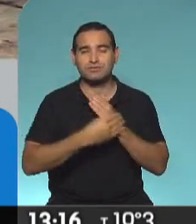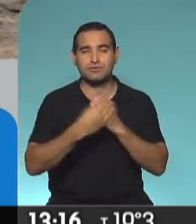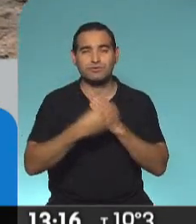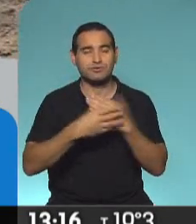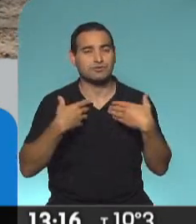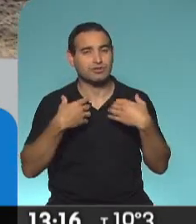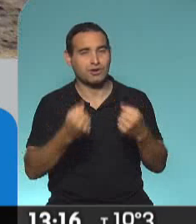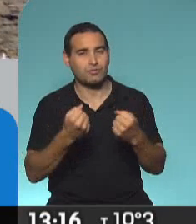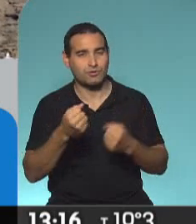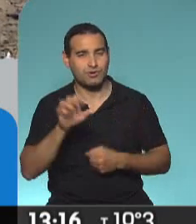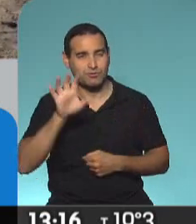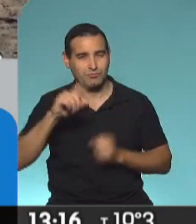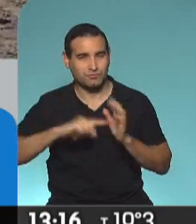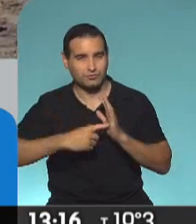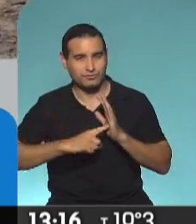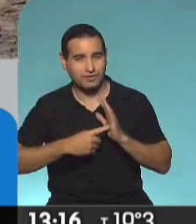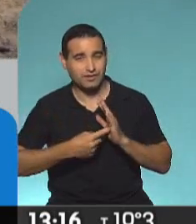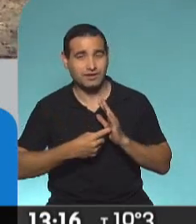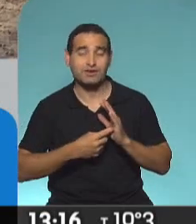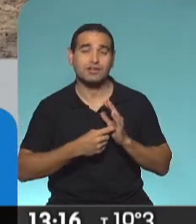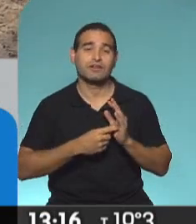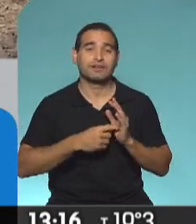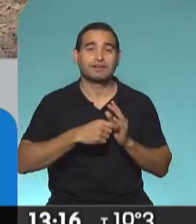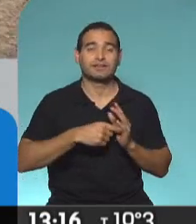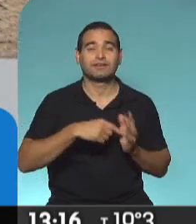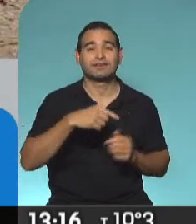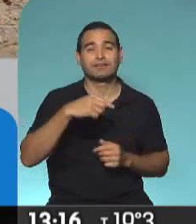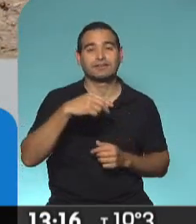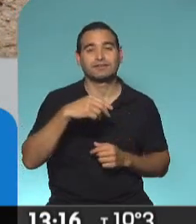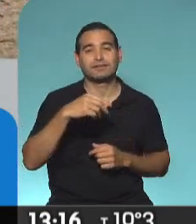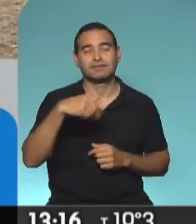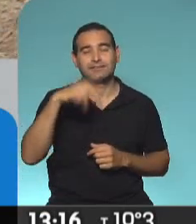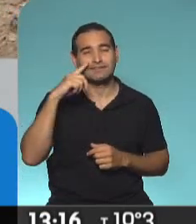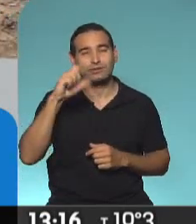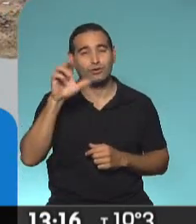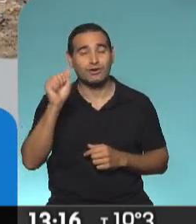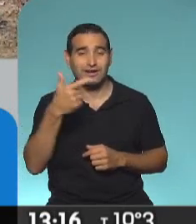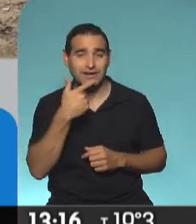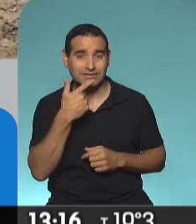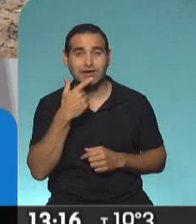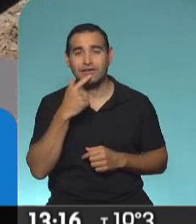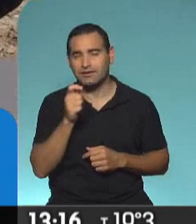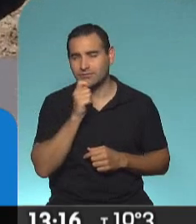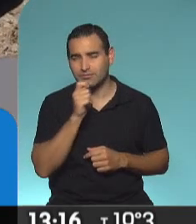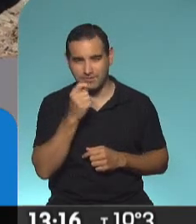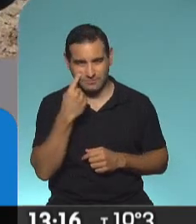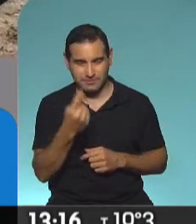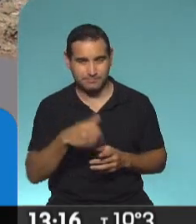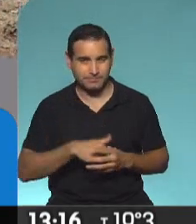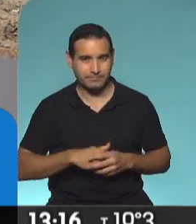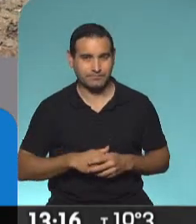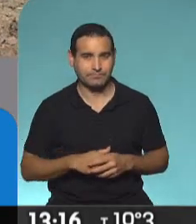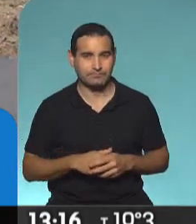de Salud de la provincia de Buenos Aires, estamos hablando de Nicolás Kepnak, y decían lo siguiente hace nada más que unos